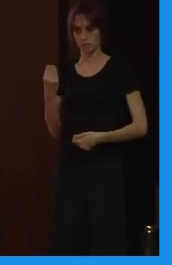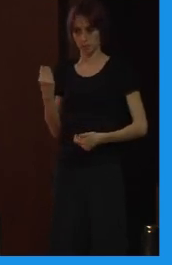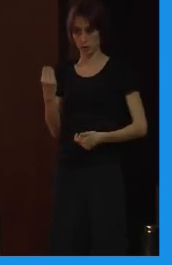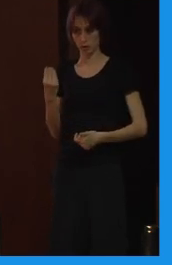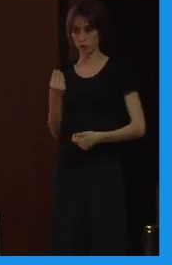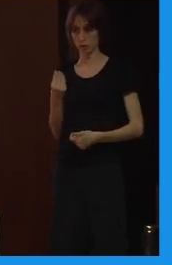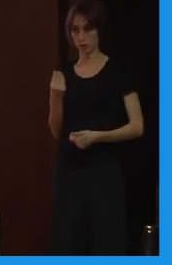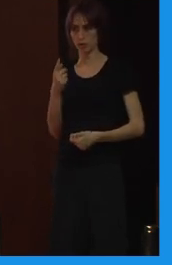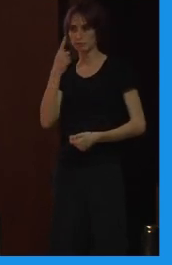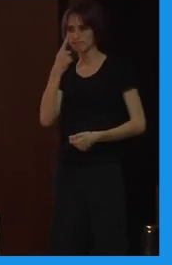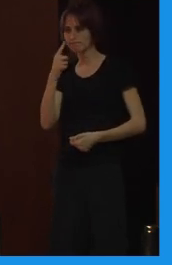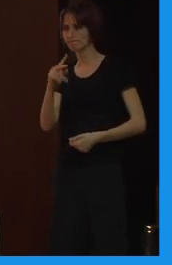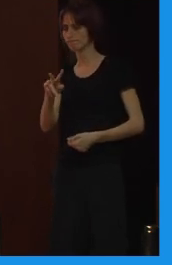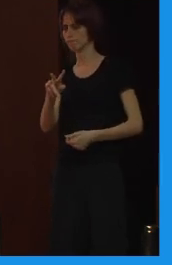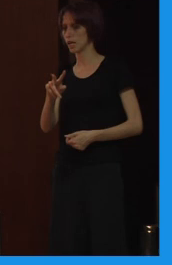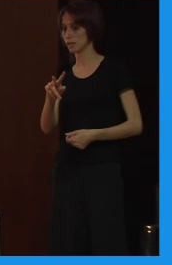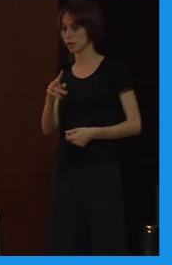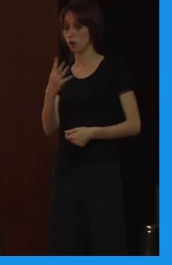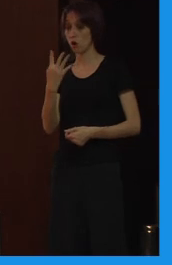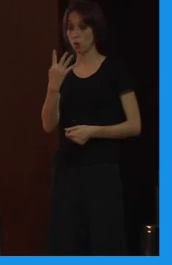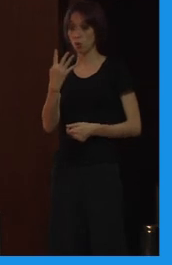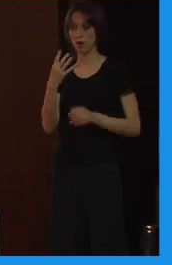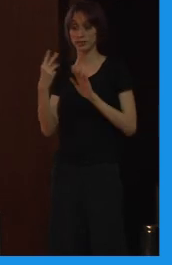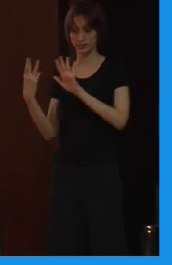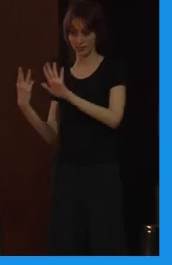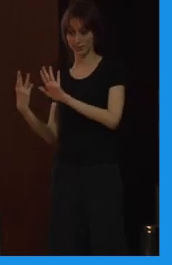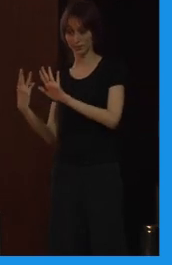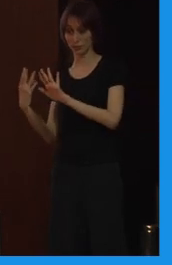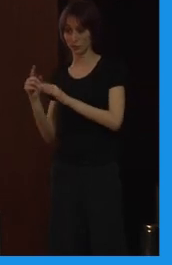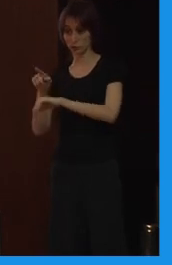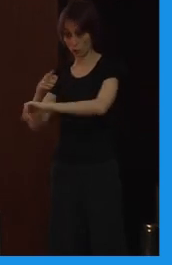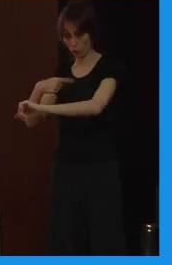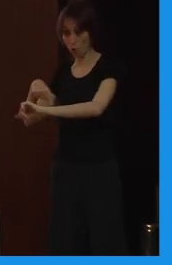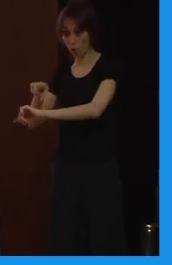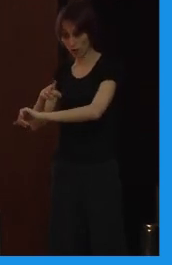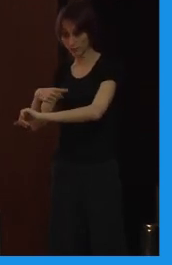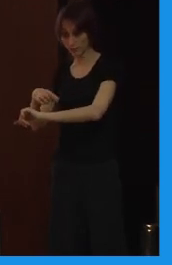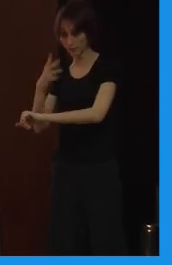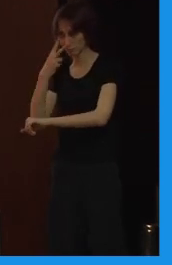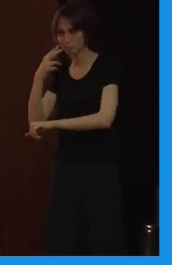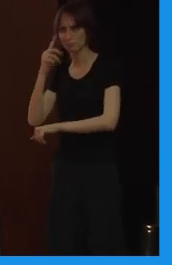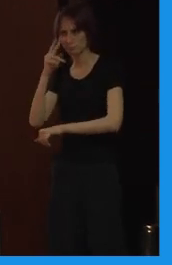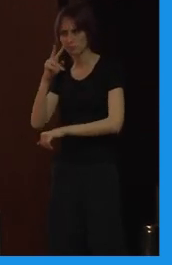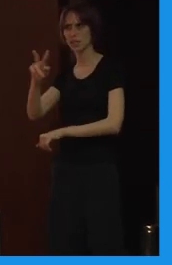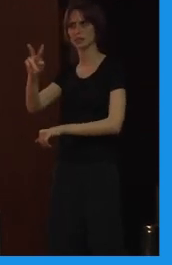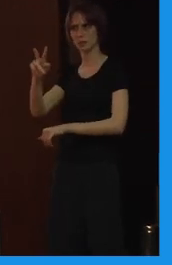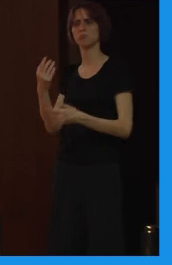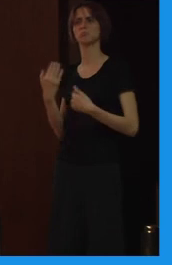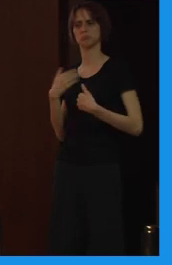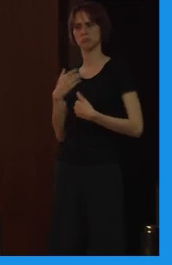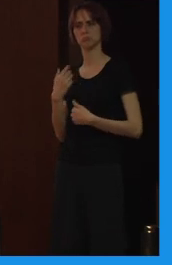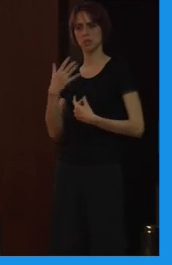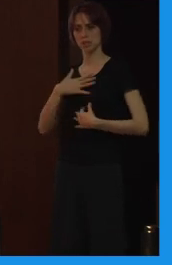48 horas. Entonces, el que haga 3 o 4 veces, mejor días alternos. Eso ayudará a perder